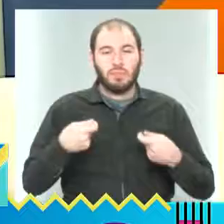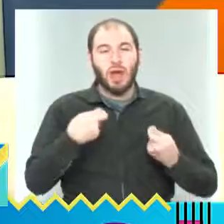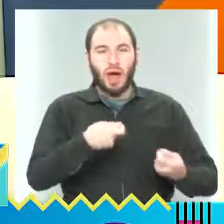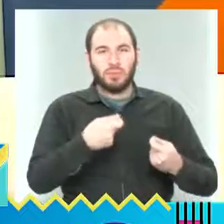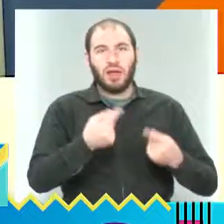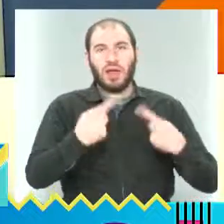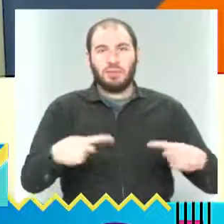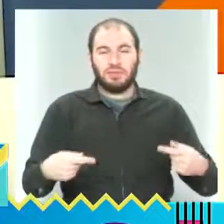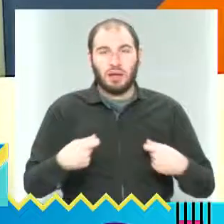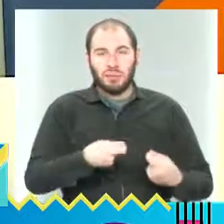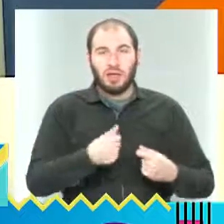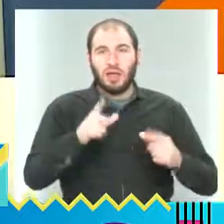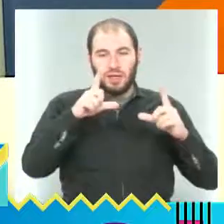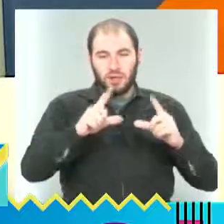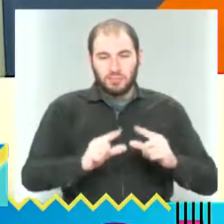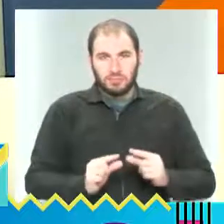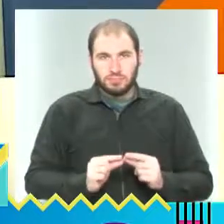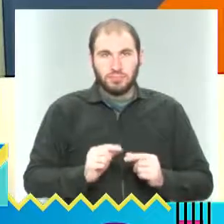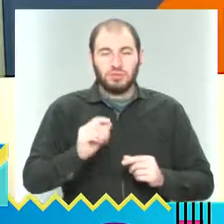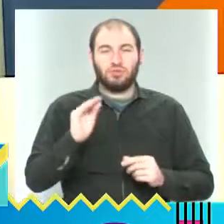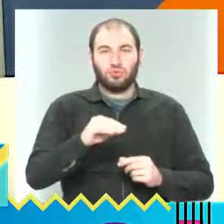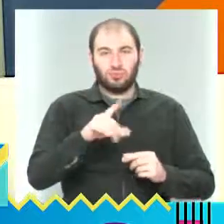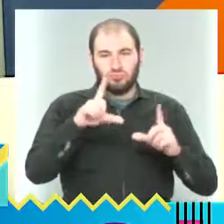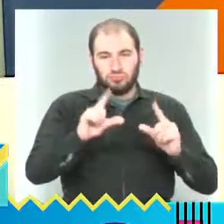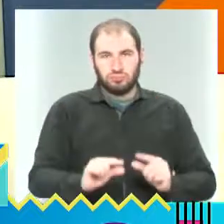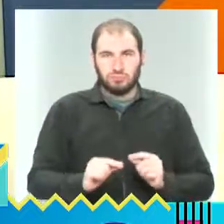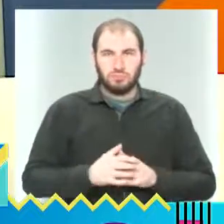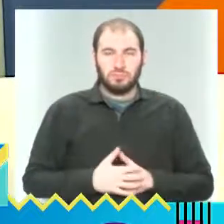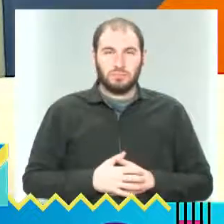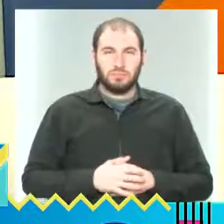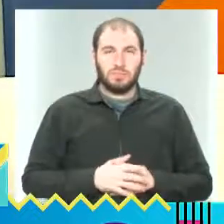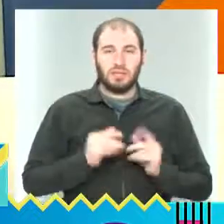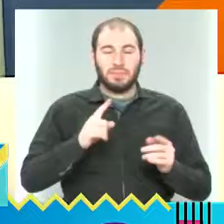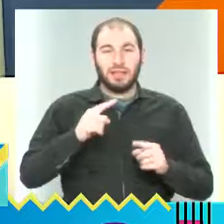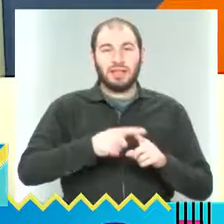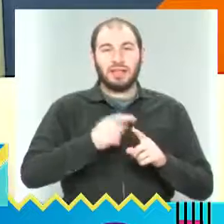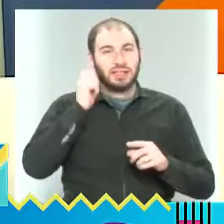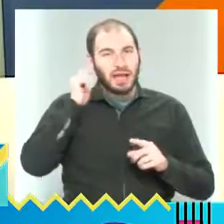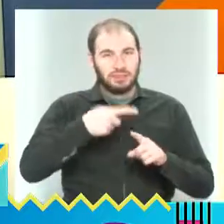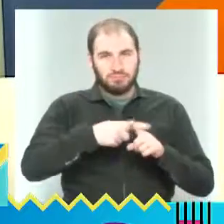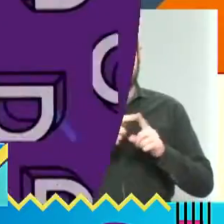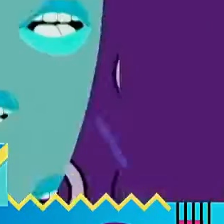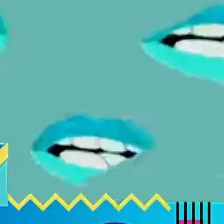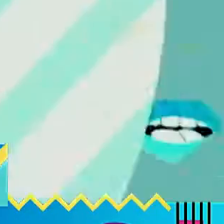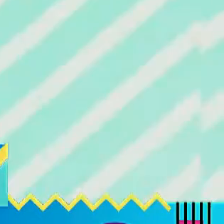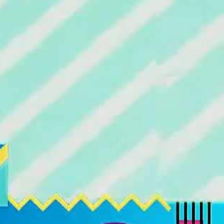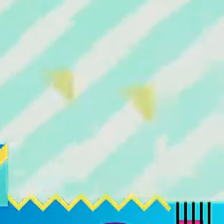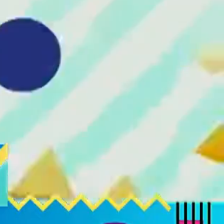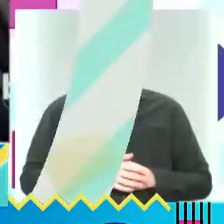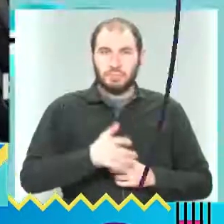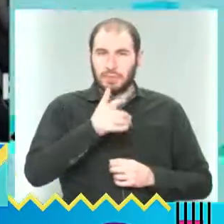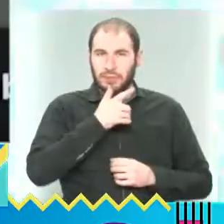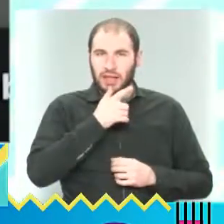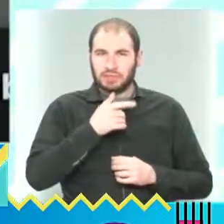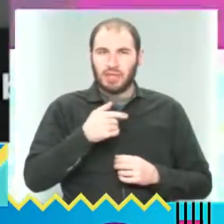muchas herramientas para reducir la contaminación y el efecto de gases efecto invernadero. Yo creo que